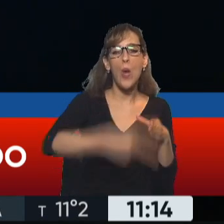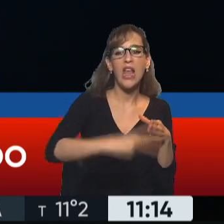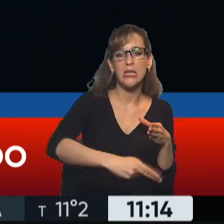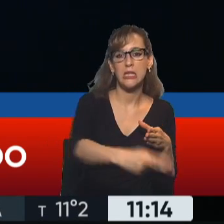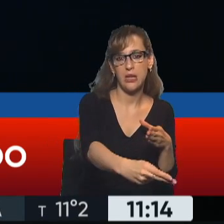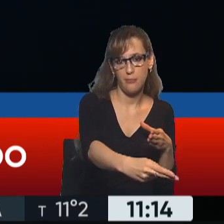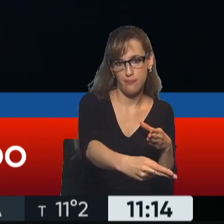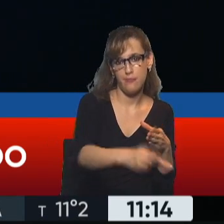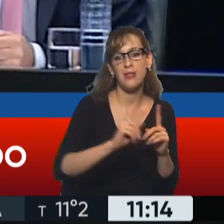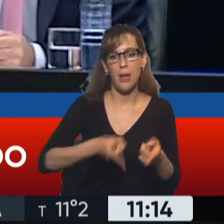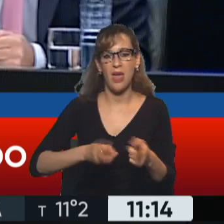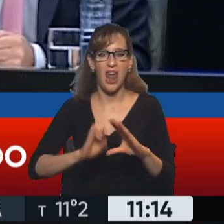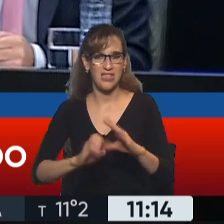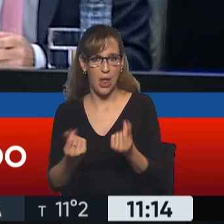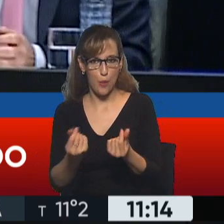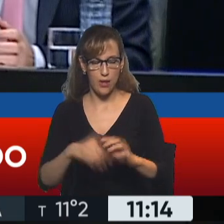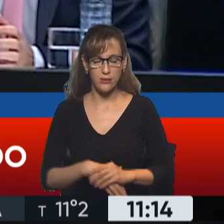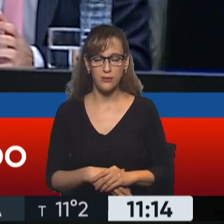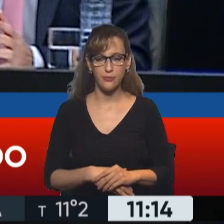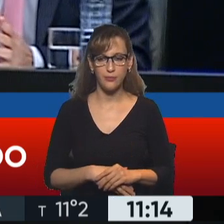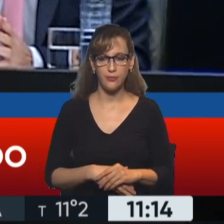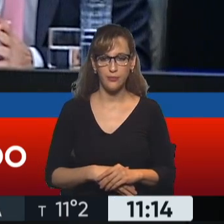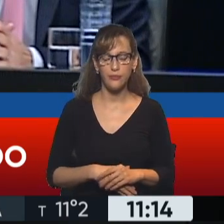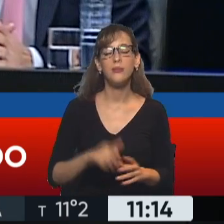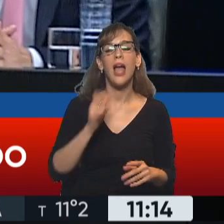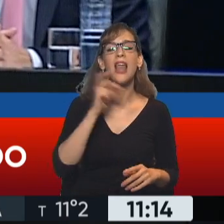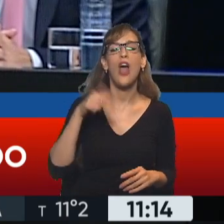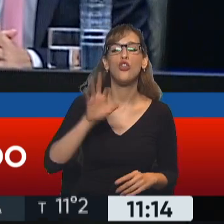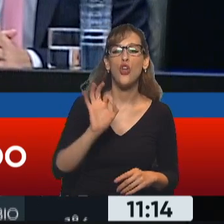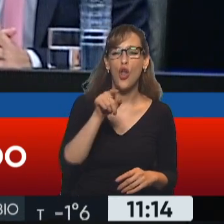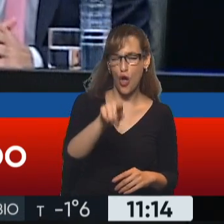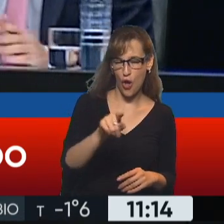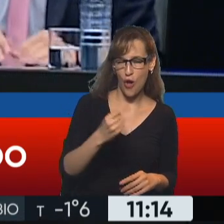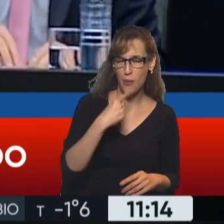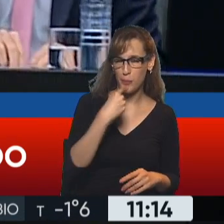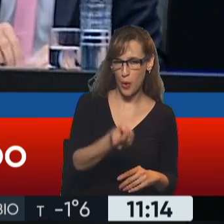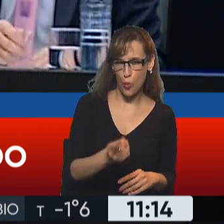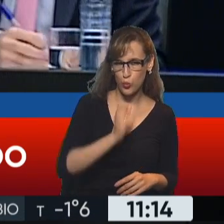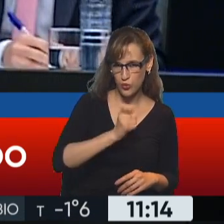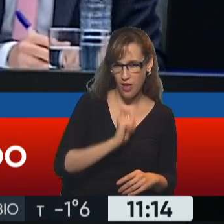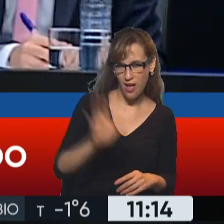por el remanente. Alejandro Rebocio, del diario.ar.